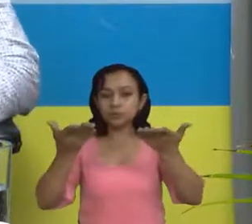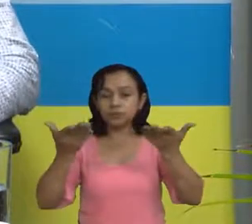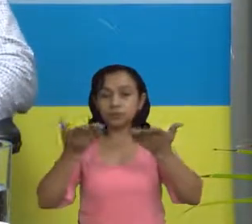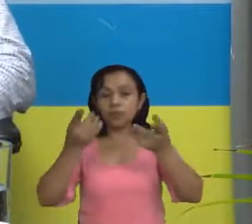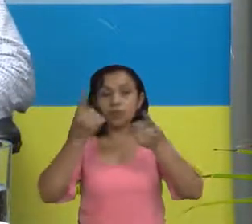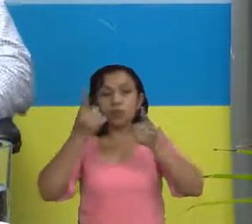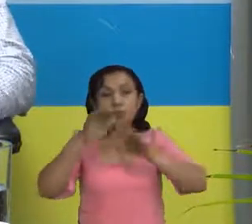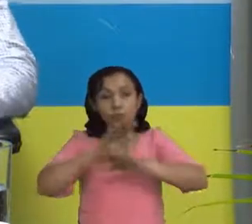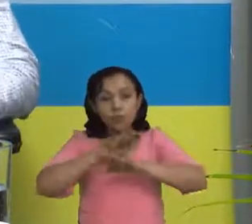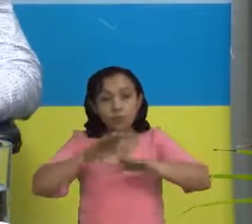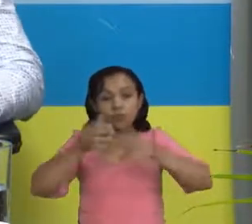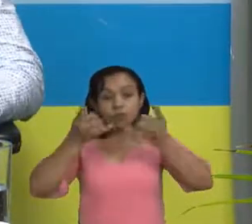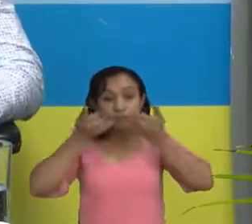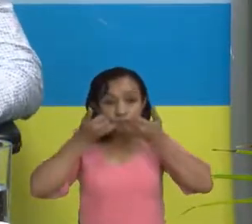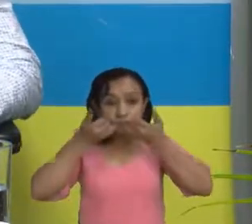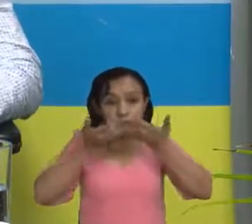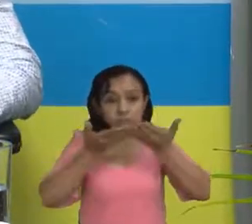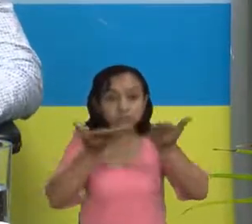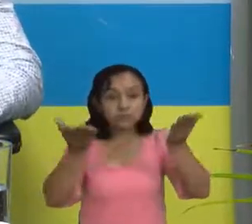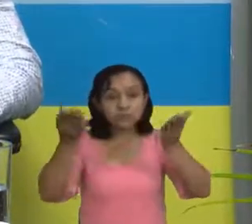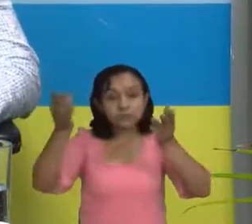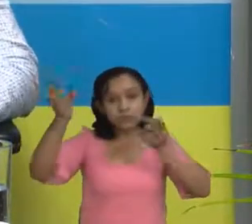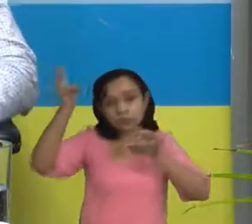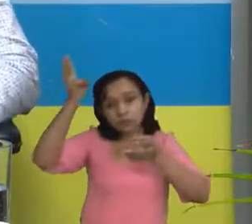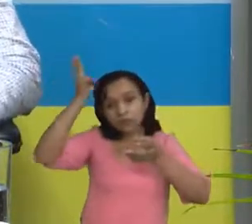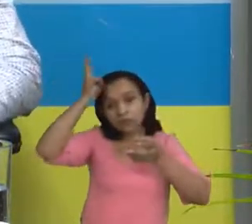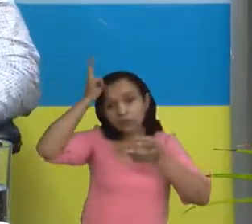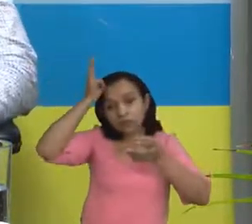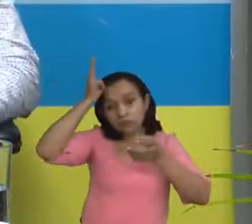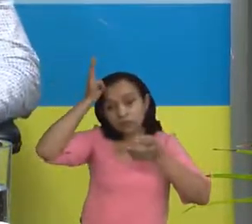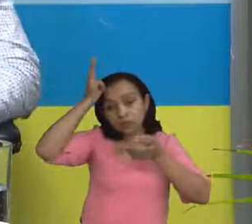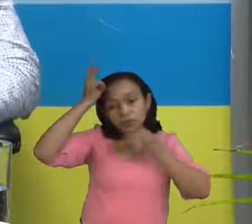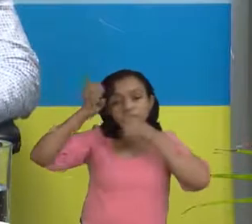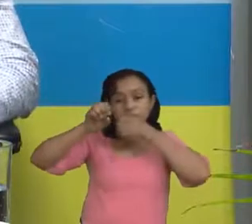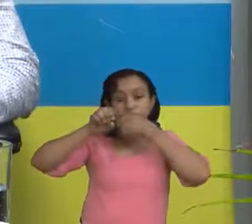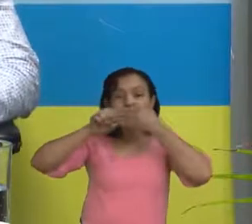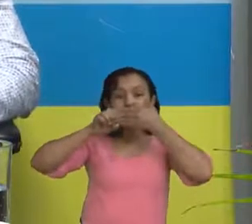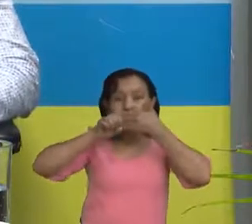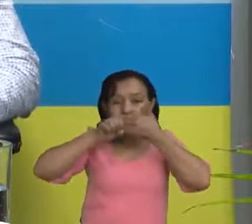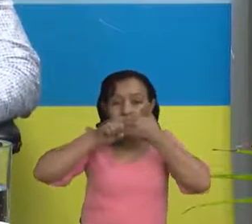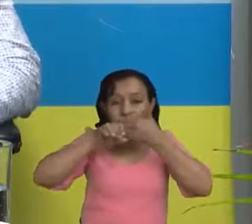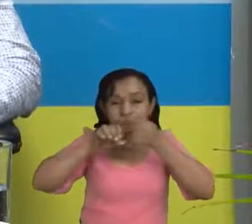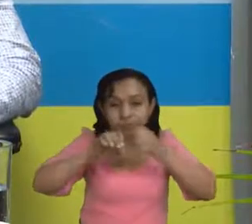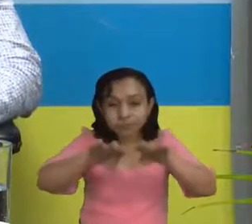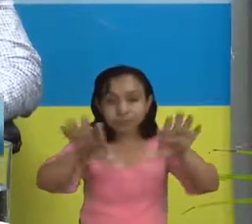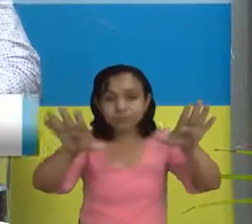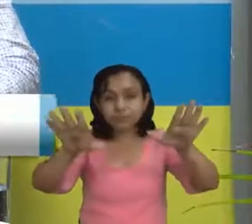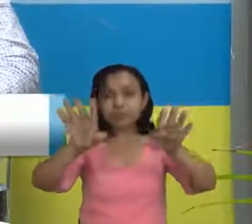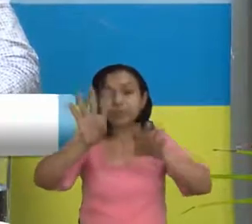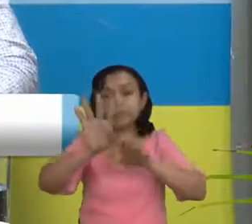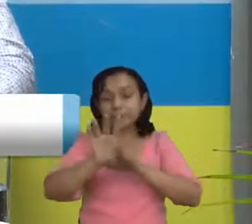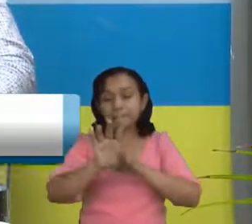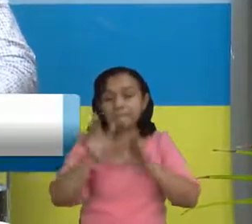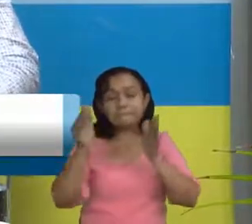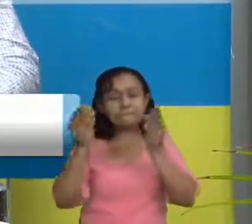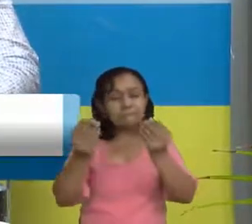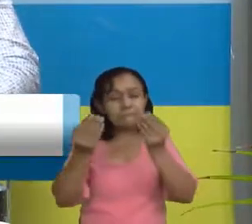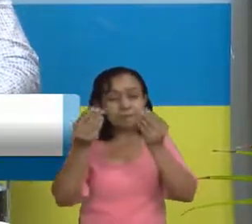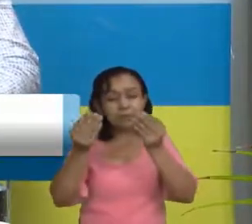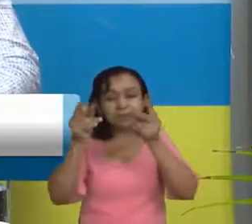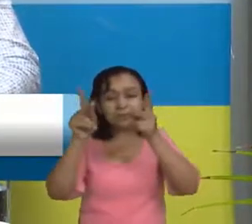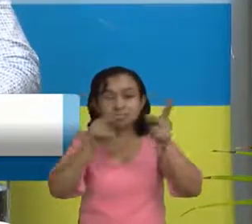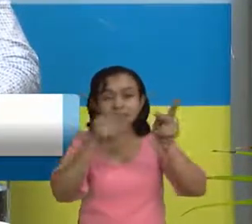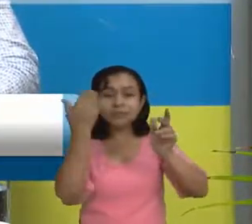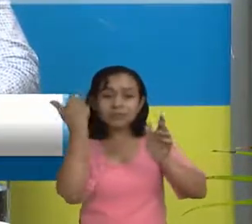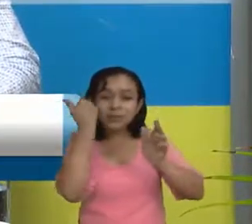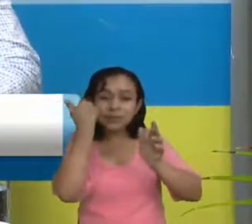último reporte de lo que es el coronavirus. Ella dice que ya 24.000 casos están confirmados a nivel mundial. Ya